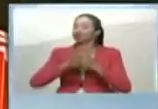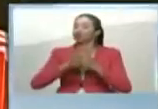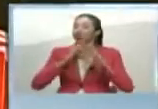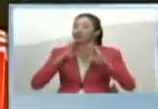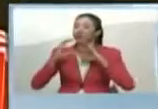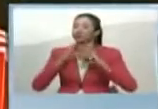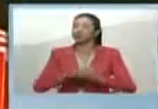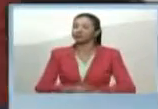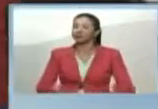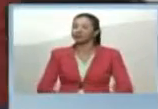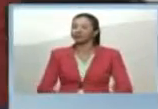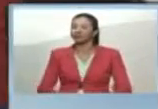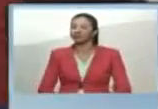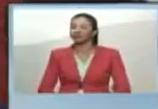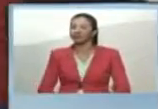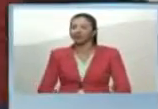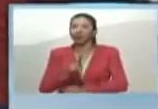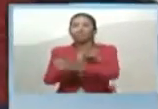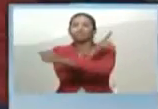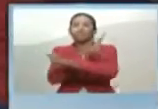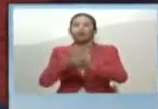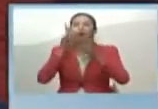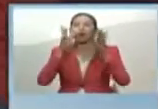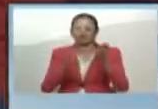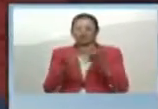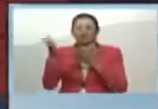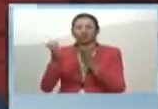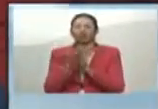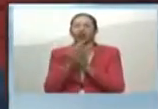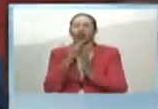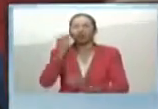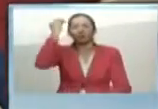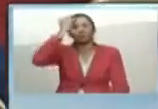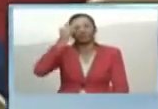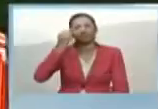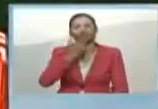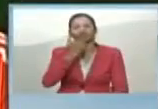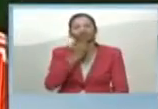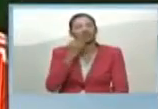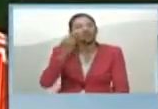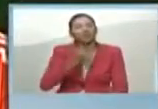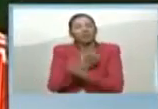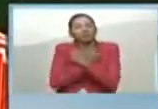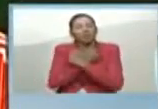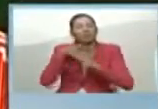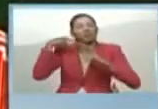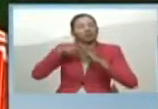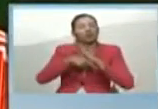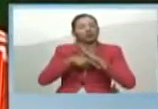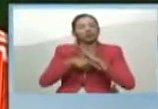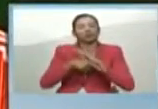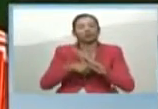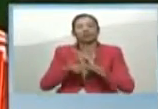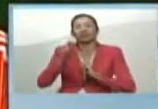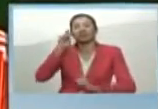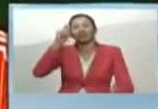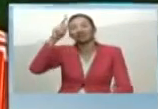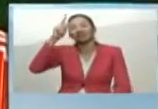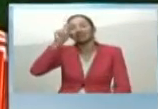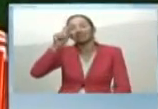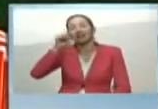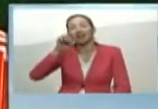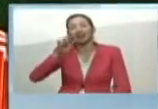poeta constituyente Taret, denos una reflexión siempre amorosa, siempre profunda, de Taret, que ha